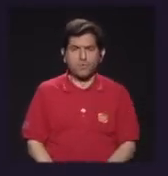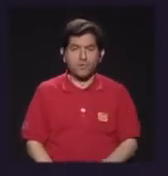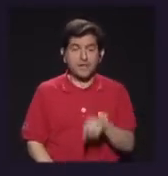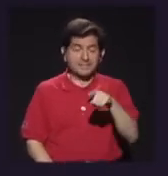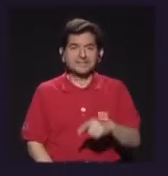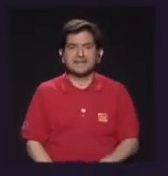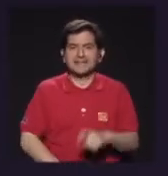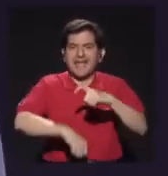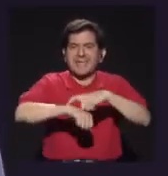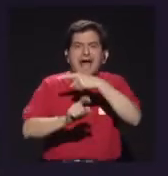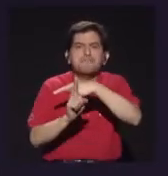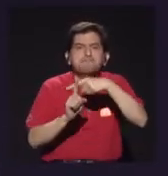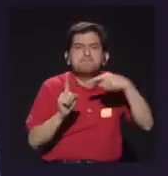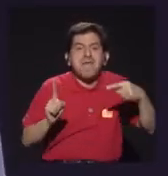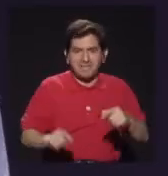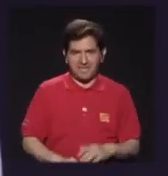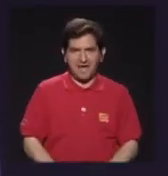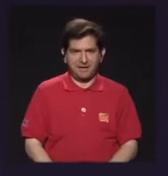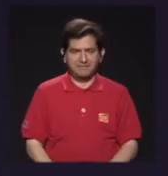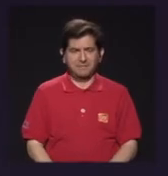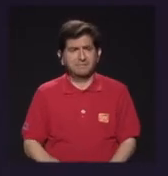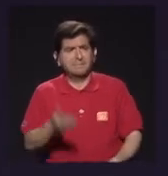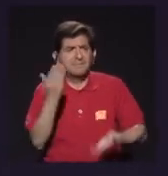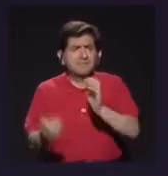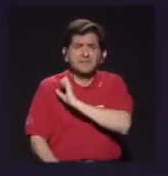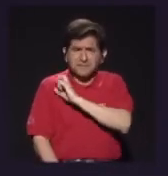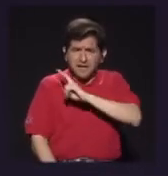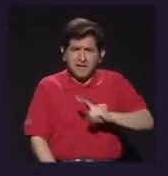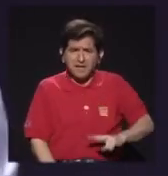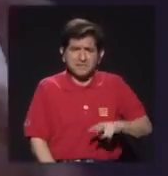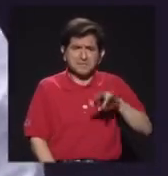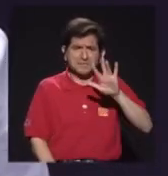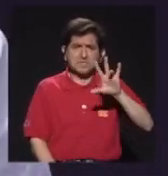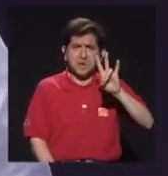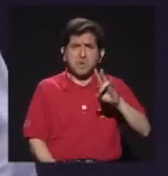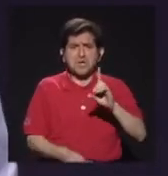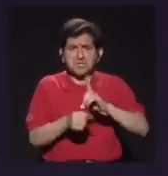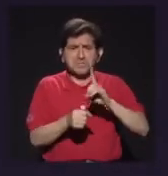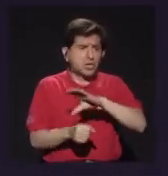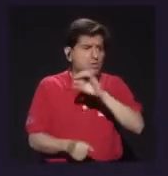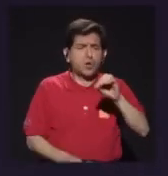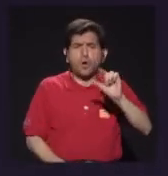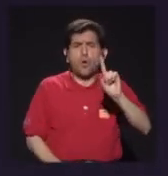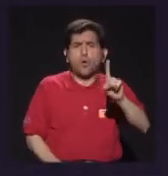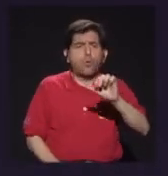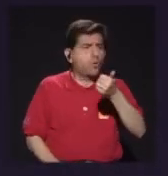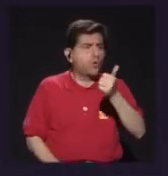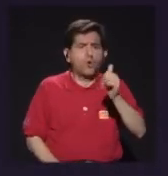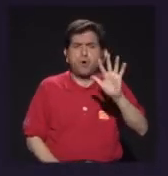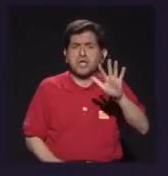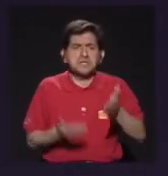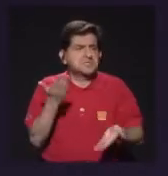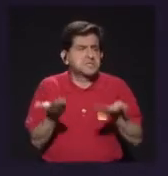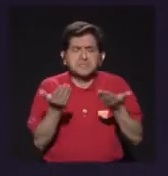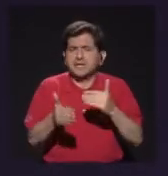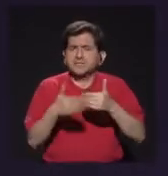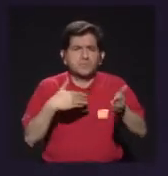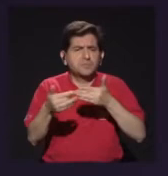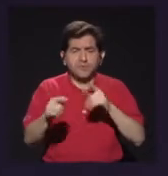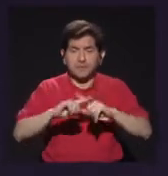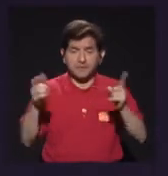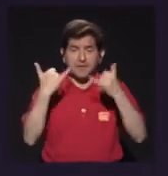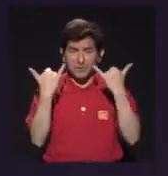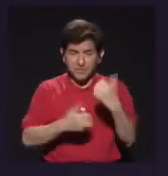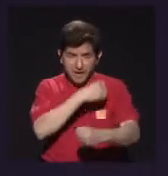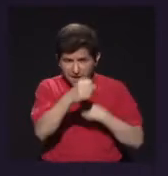pues evangélicos podrán ser tratados 115 no importa el problema es que han utilizado desde hace